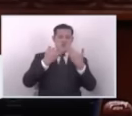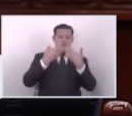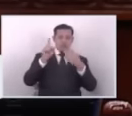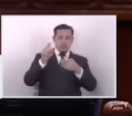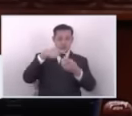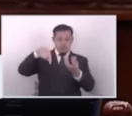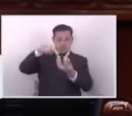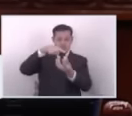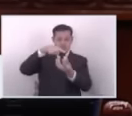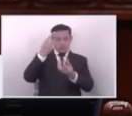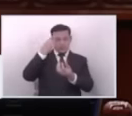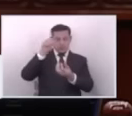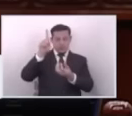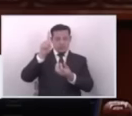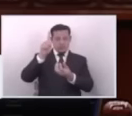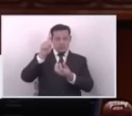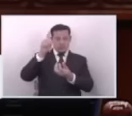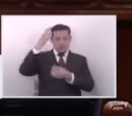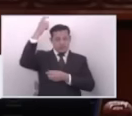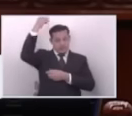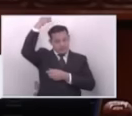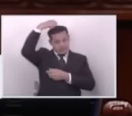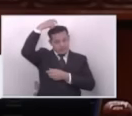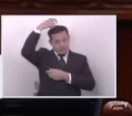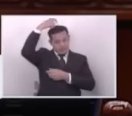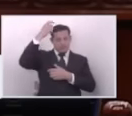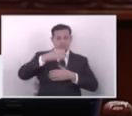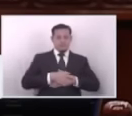Nuevas Ideas que son unos hipócritas.